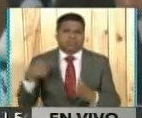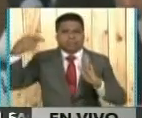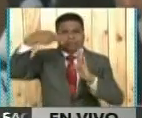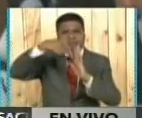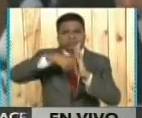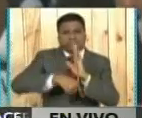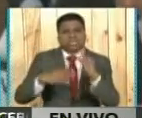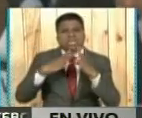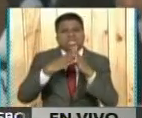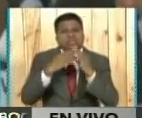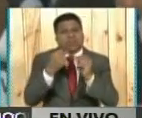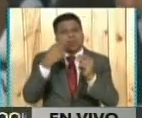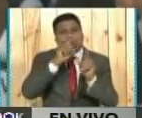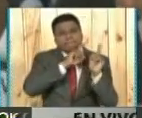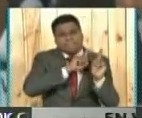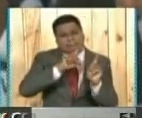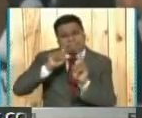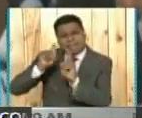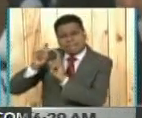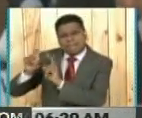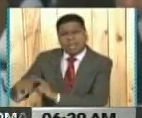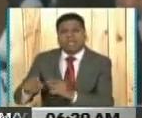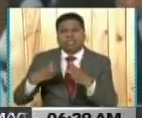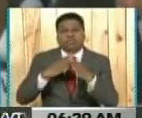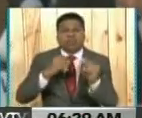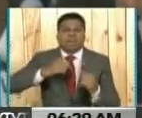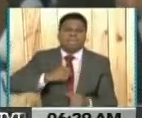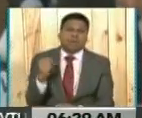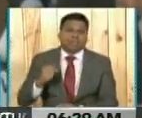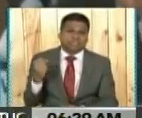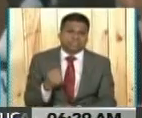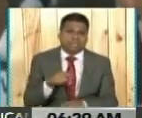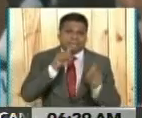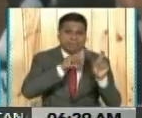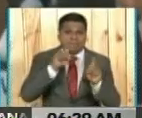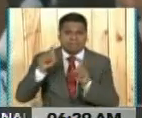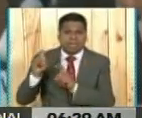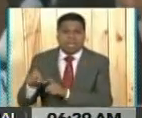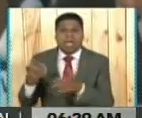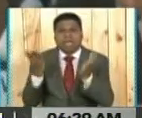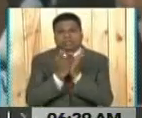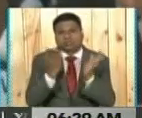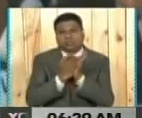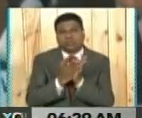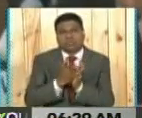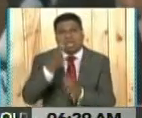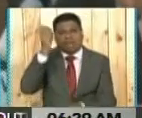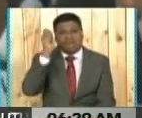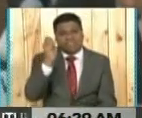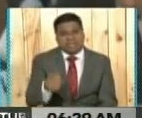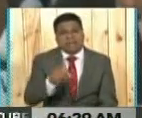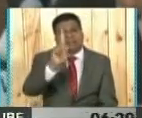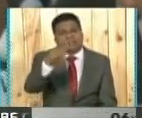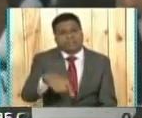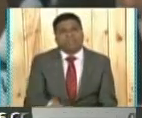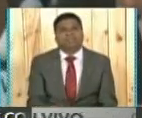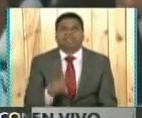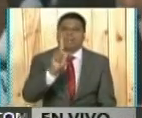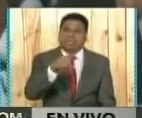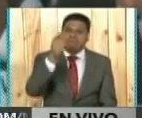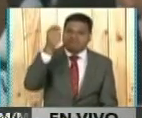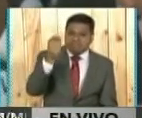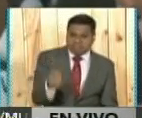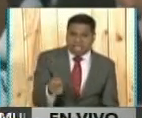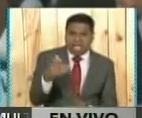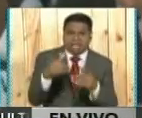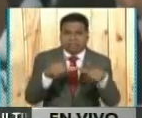la capacitación y formación de los funcionarios policiales y fiscales sobre esta materia. Además, la Fiscalía de la República